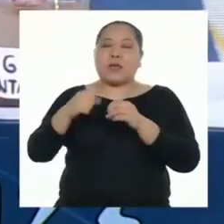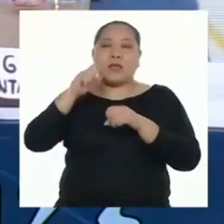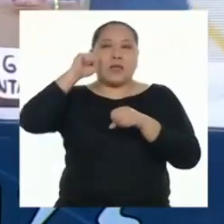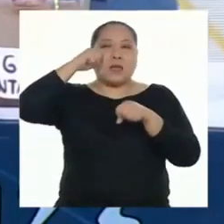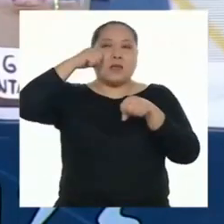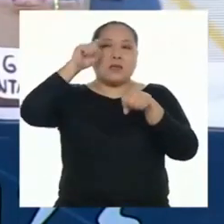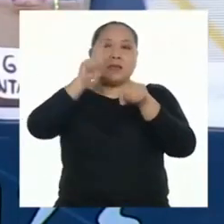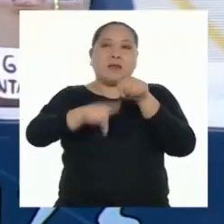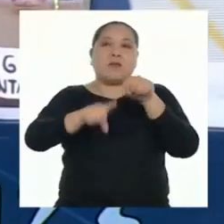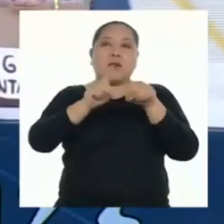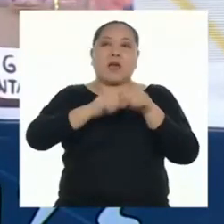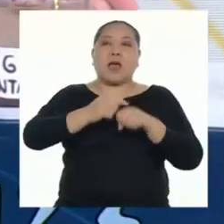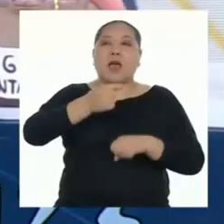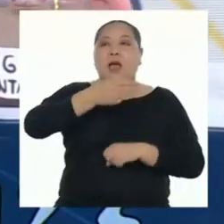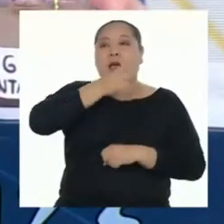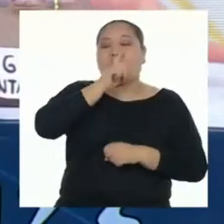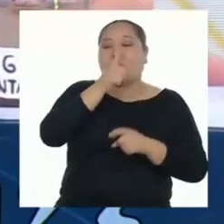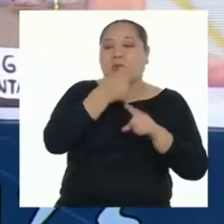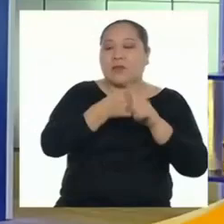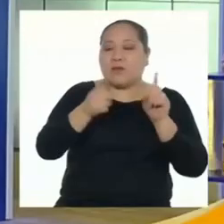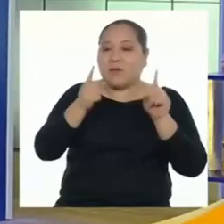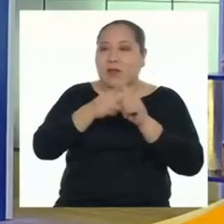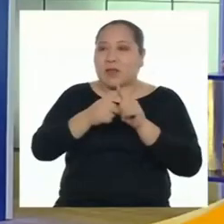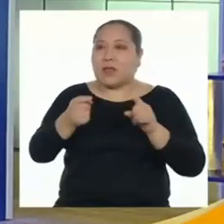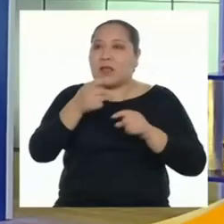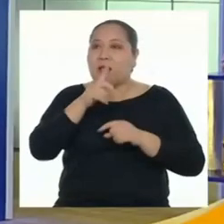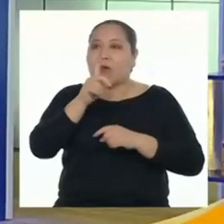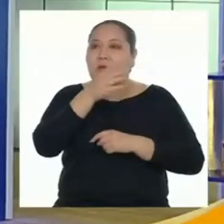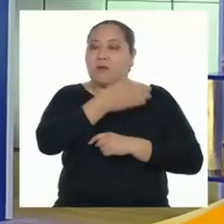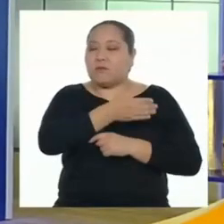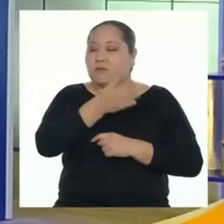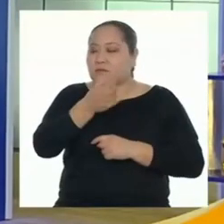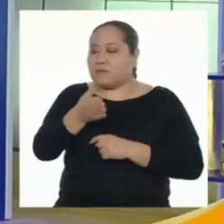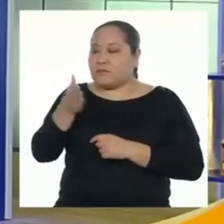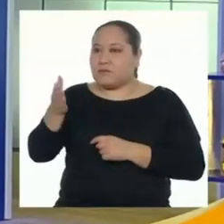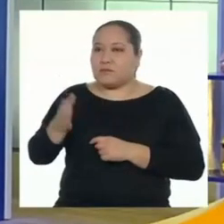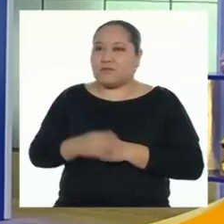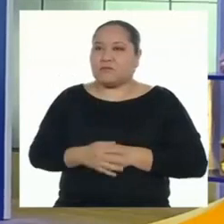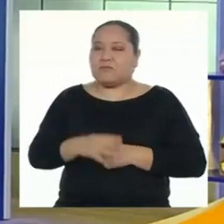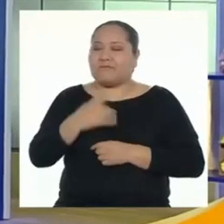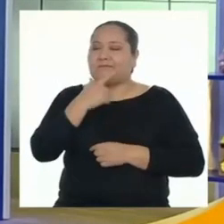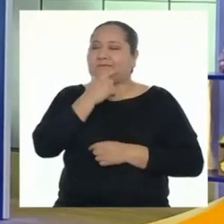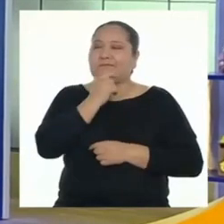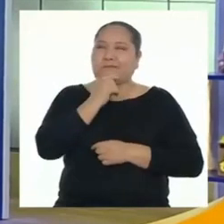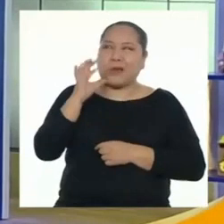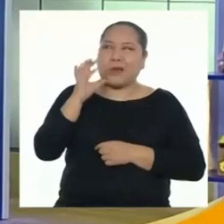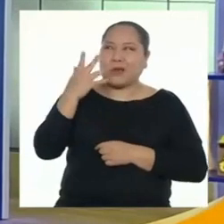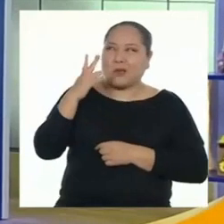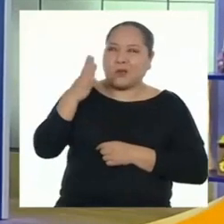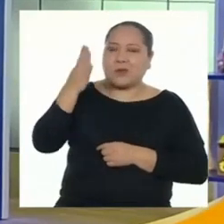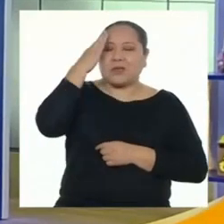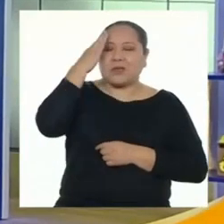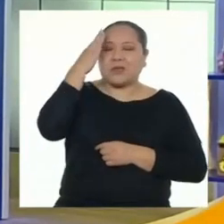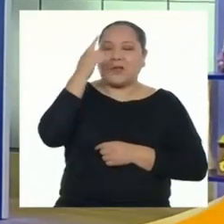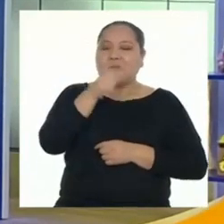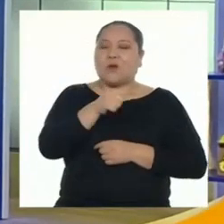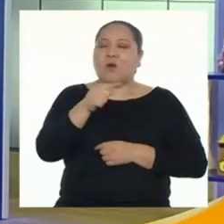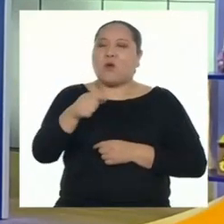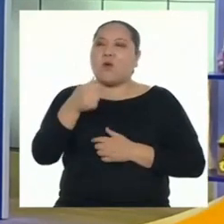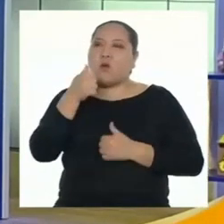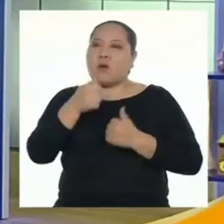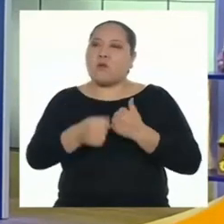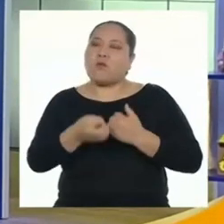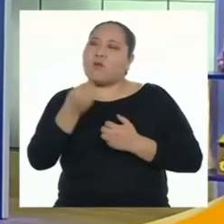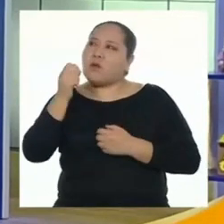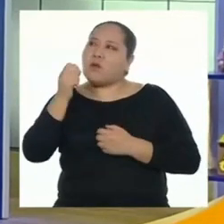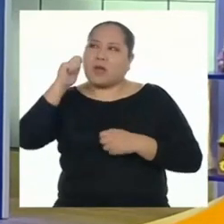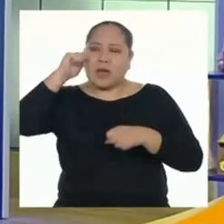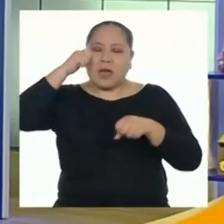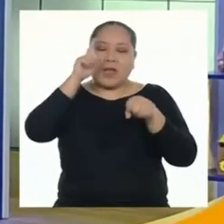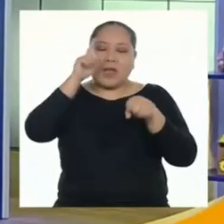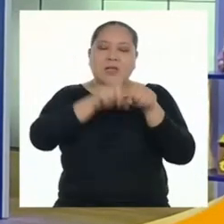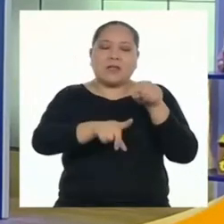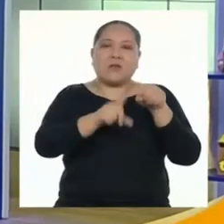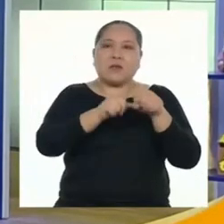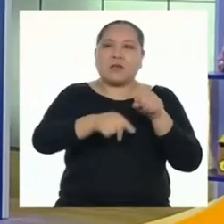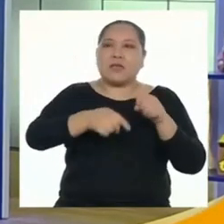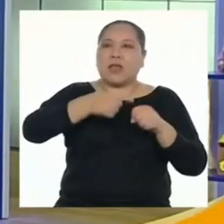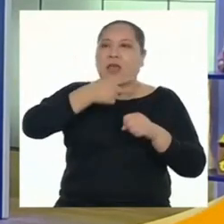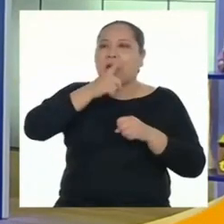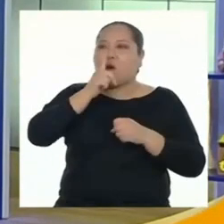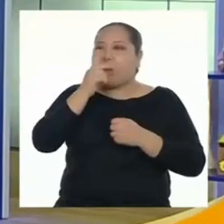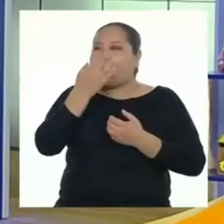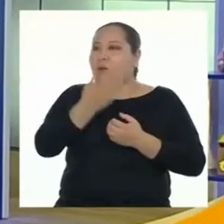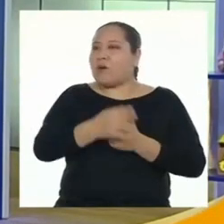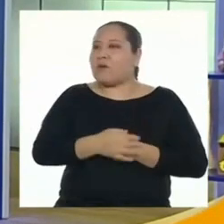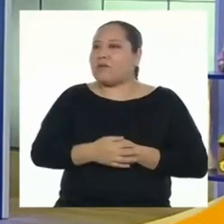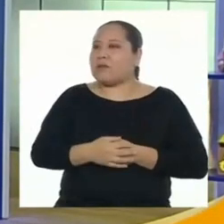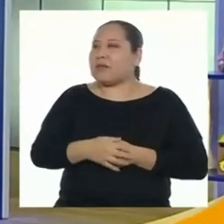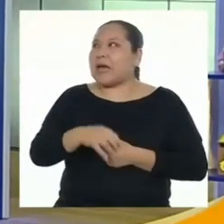con distintas muestras de agua. Si bien puedo intuir por dónde va el tema, ¿por qué las cebollas en el agua? ¿Qué